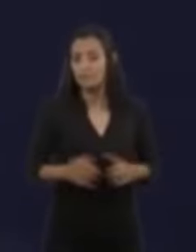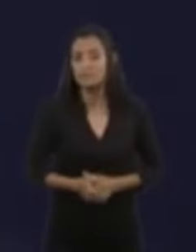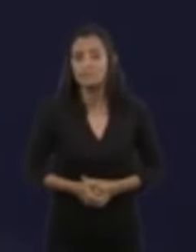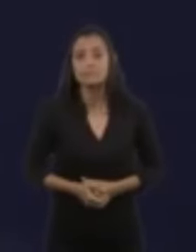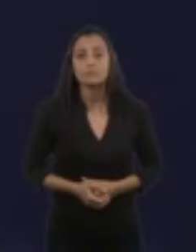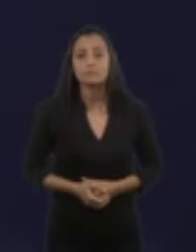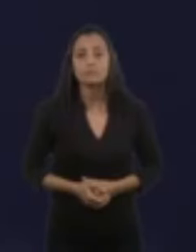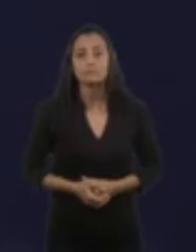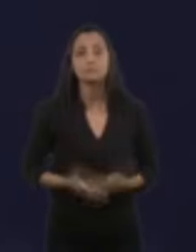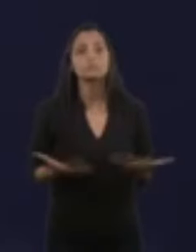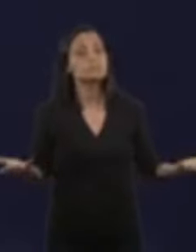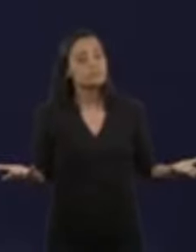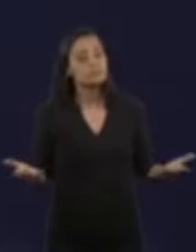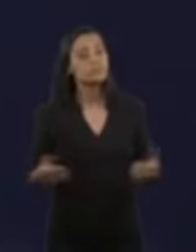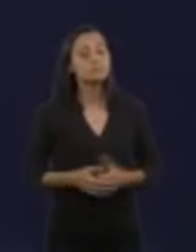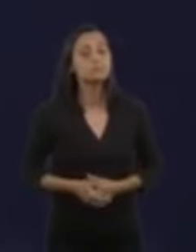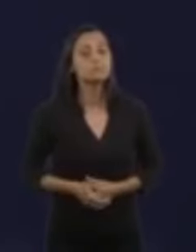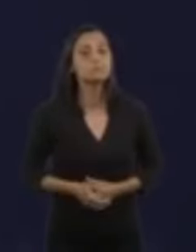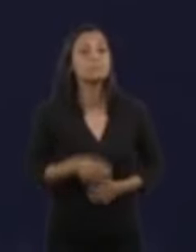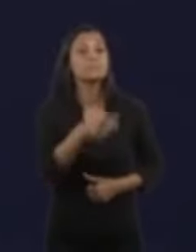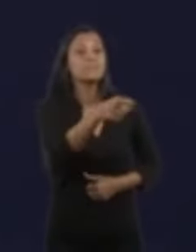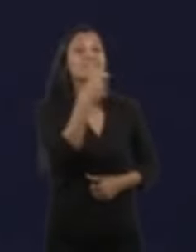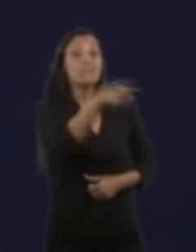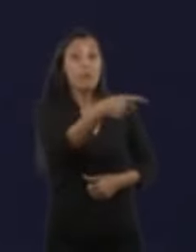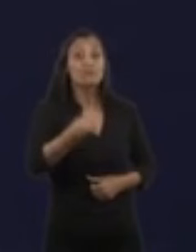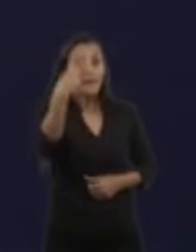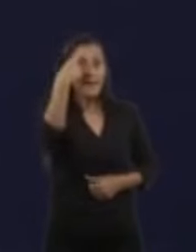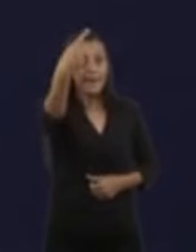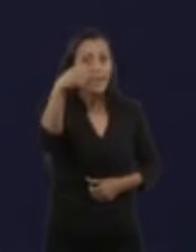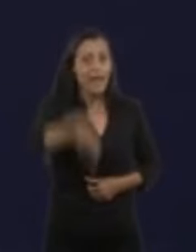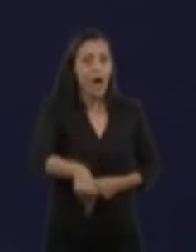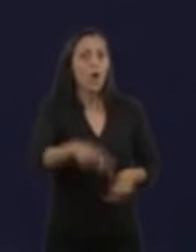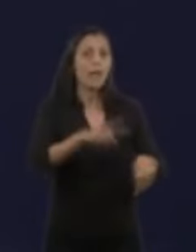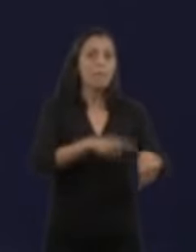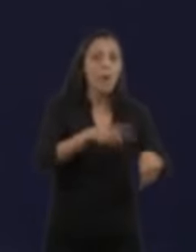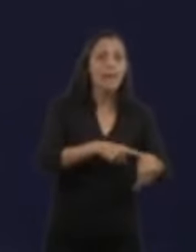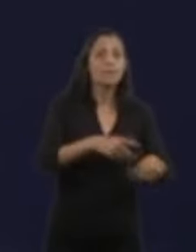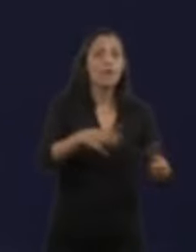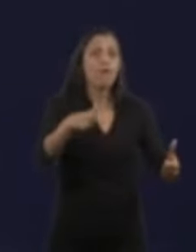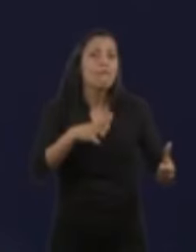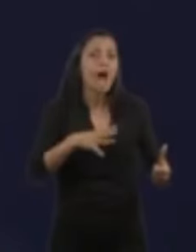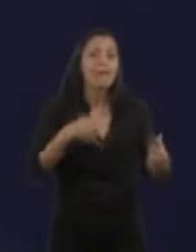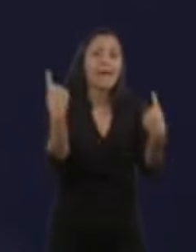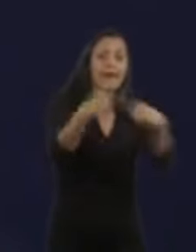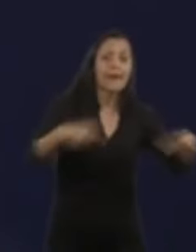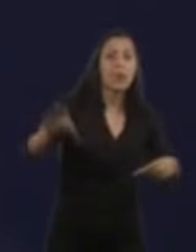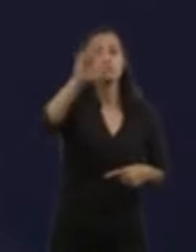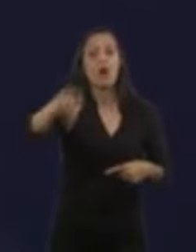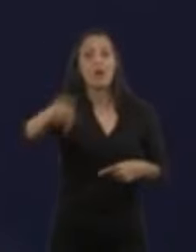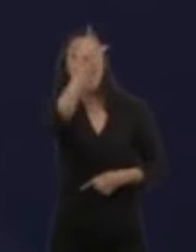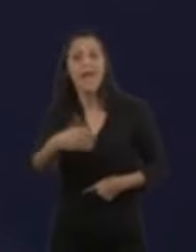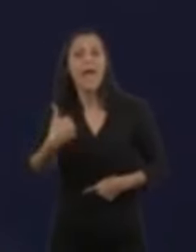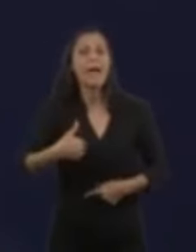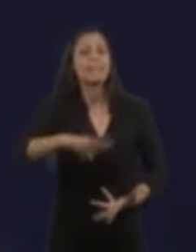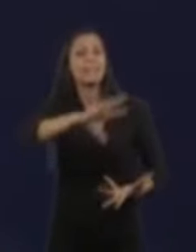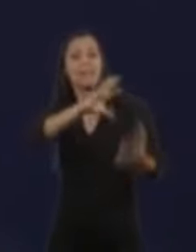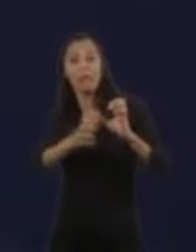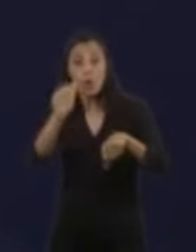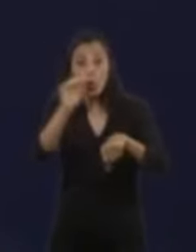pero si realmente crees que la falta de recursos y la devastación que hay en la Argentina son por los 9 meses de